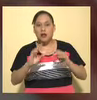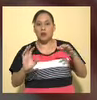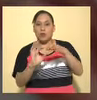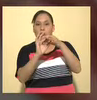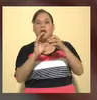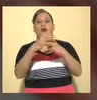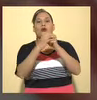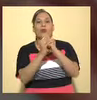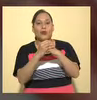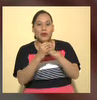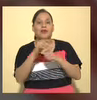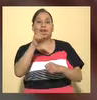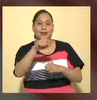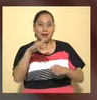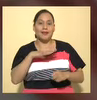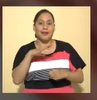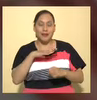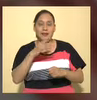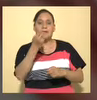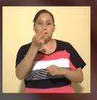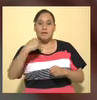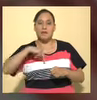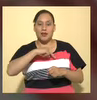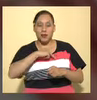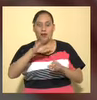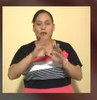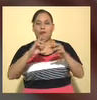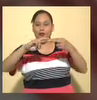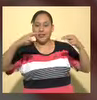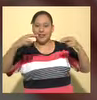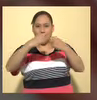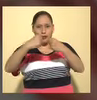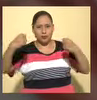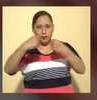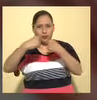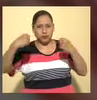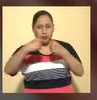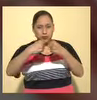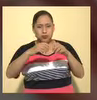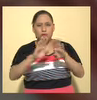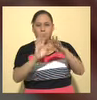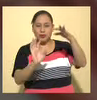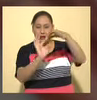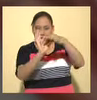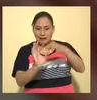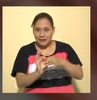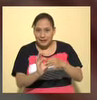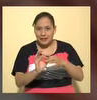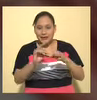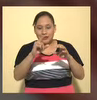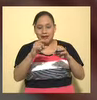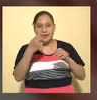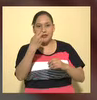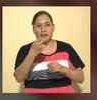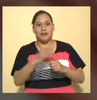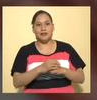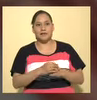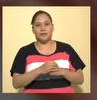y nosotros tenemos una cosa que se llama epicóndilo lateral, que es como una tuberosidad o